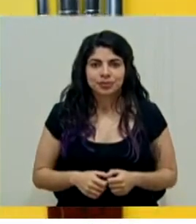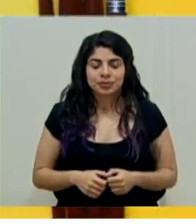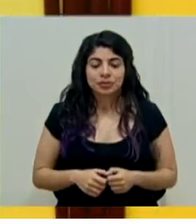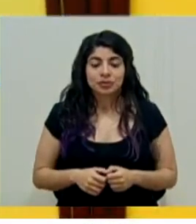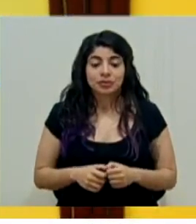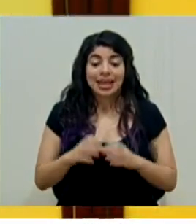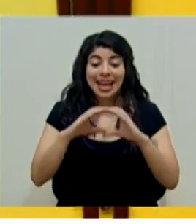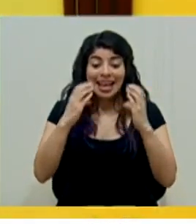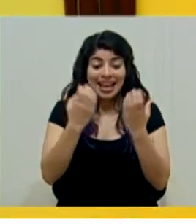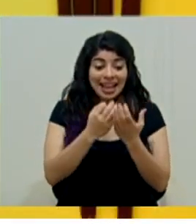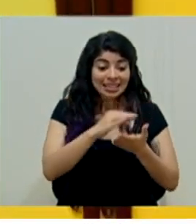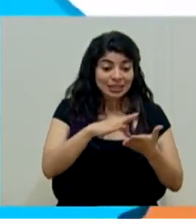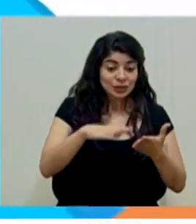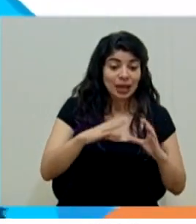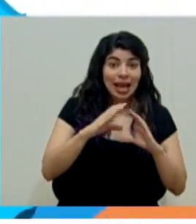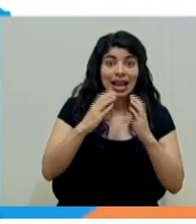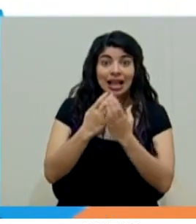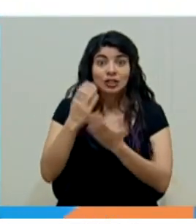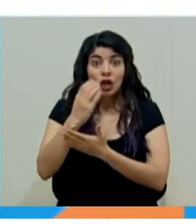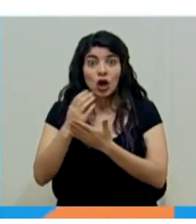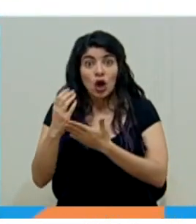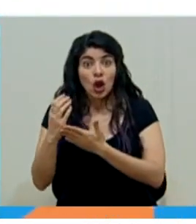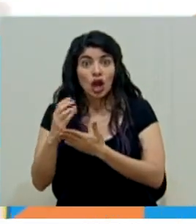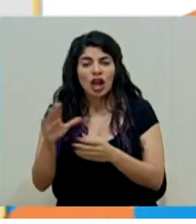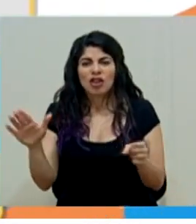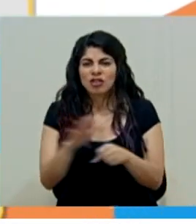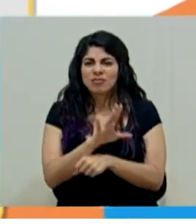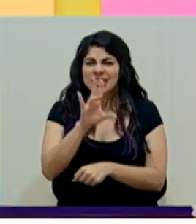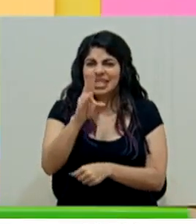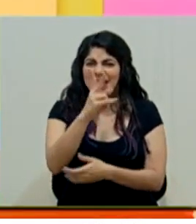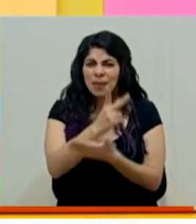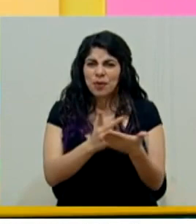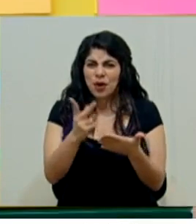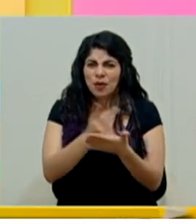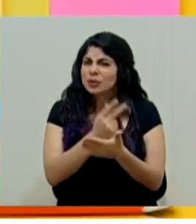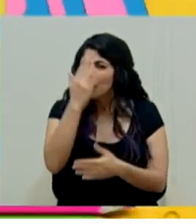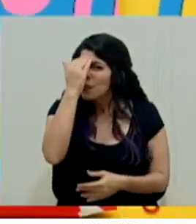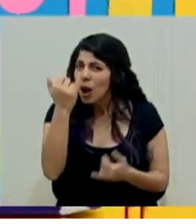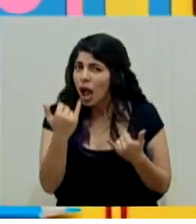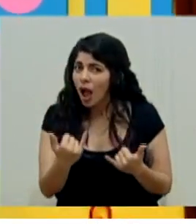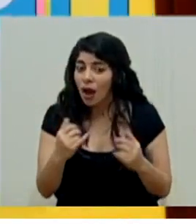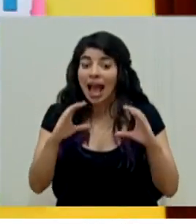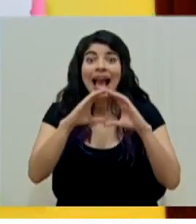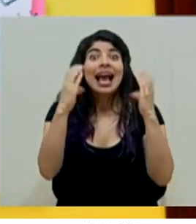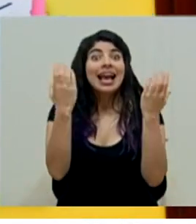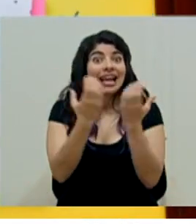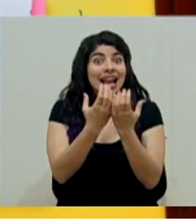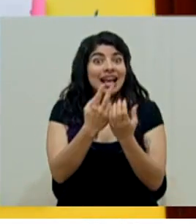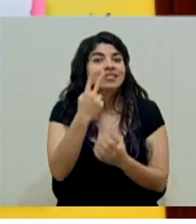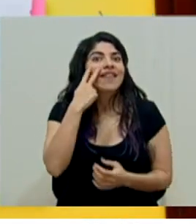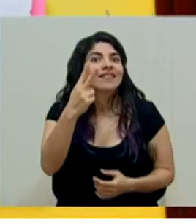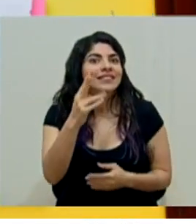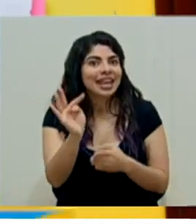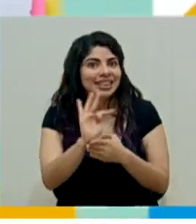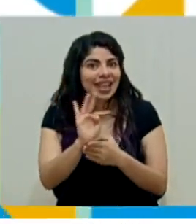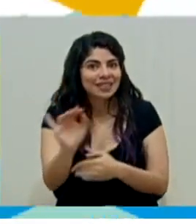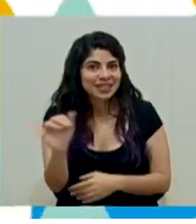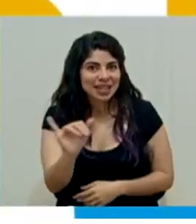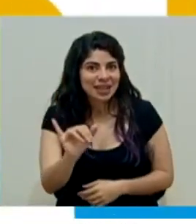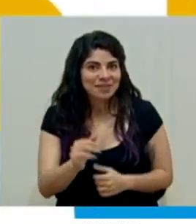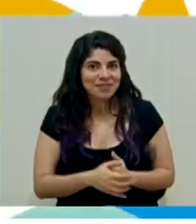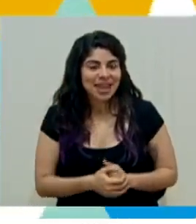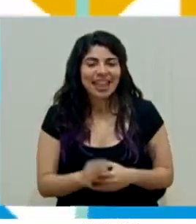Clases de la escuela y el cole llegarán a las 7 provincias, porque ahora las clases también se verán por tele.